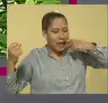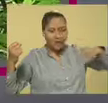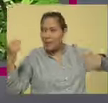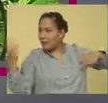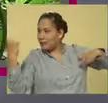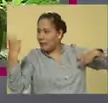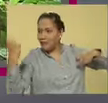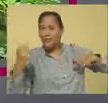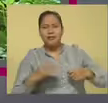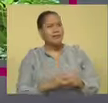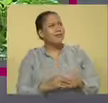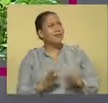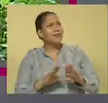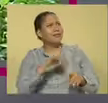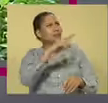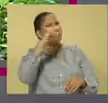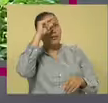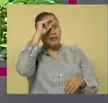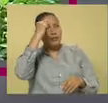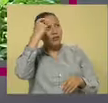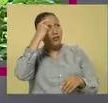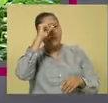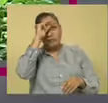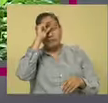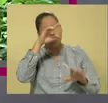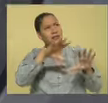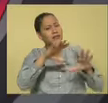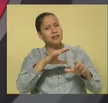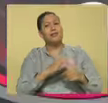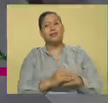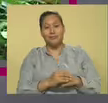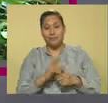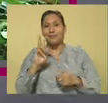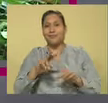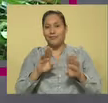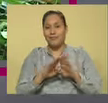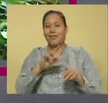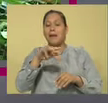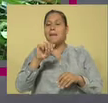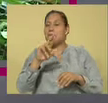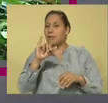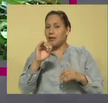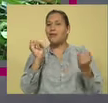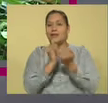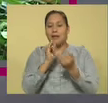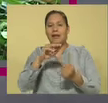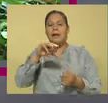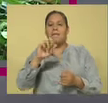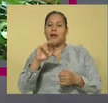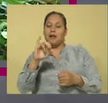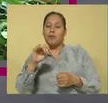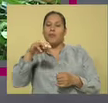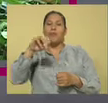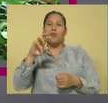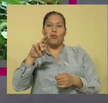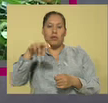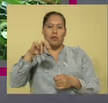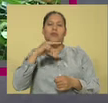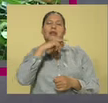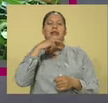es que es maravilloso. Un genio. De verdad. Con don Mario también, Mario Moreno también era